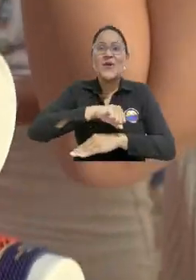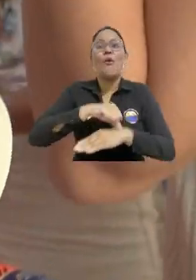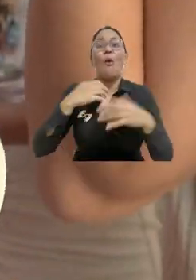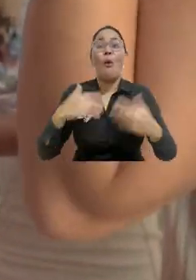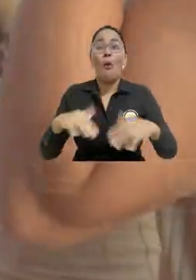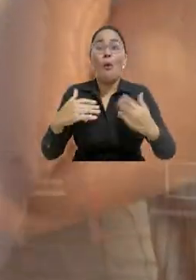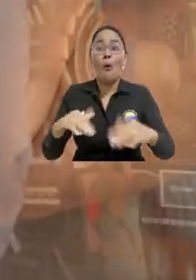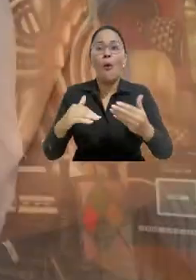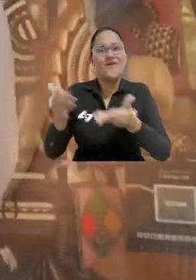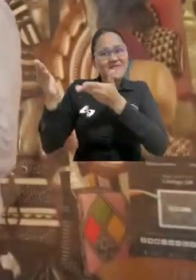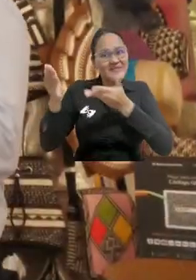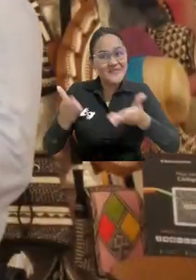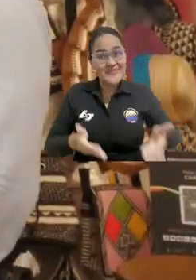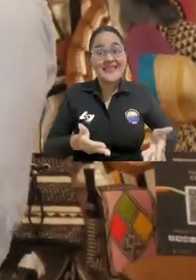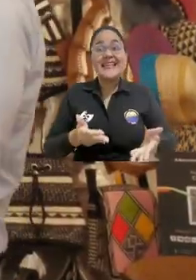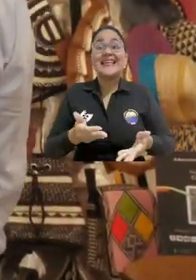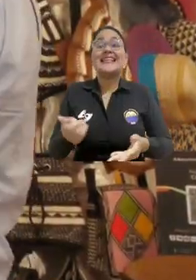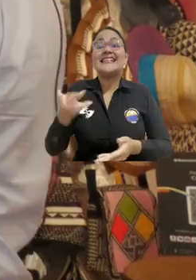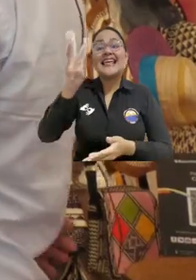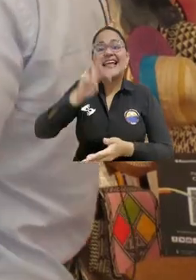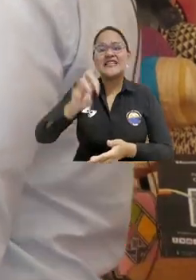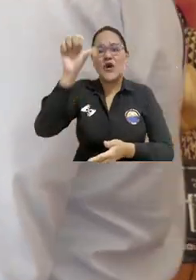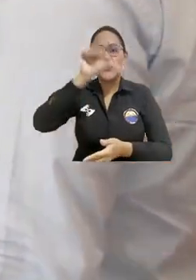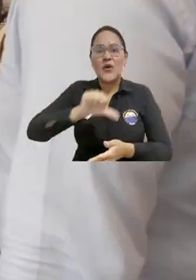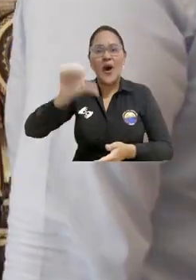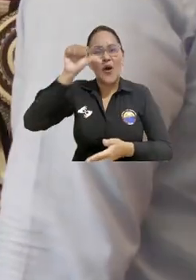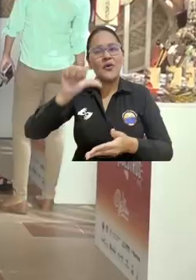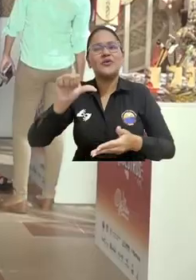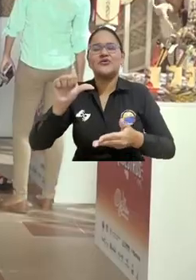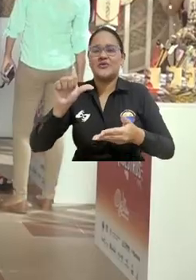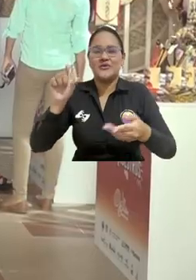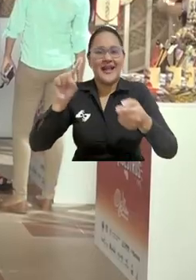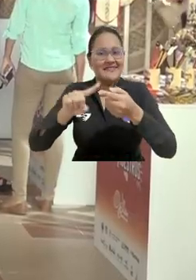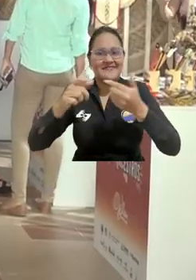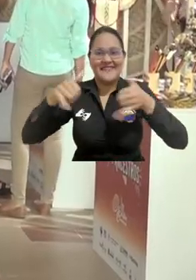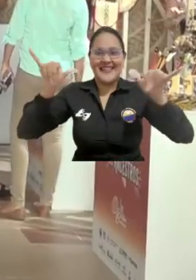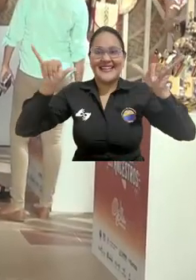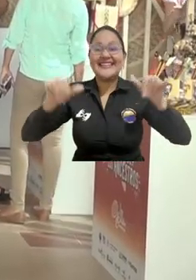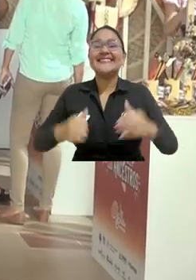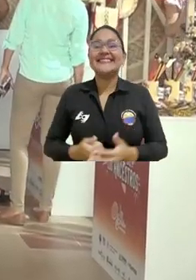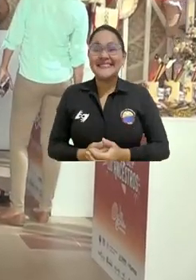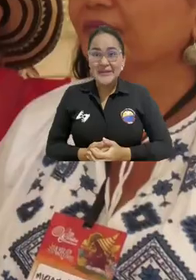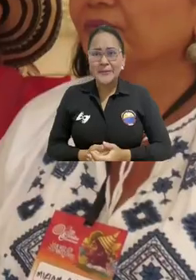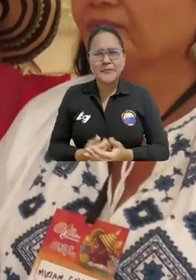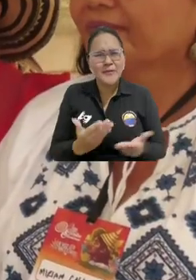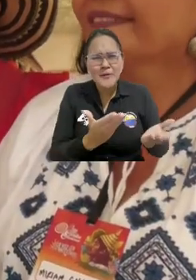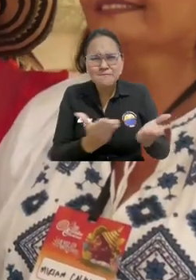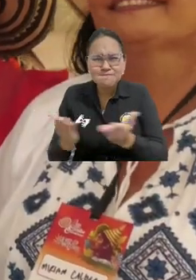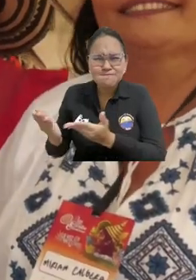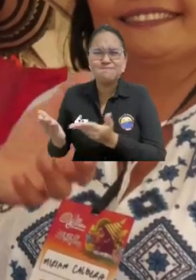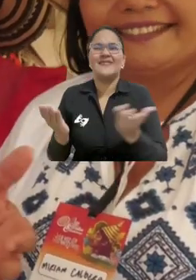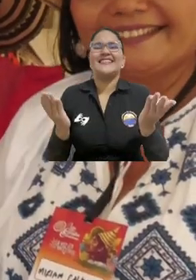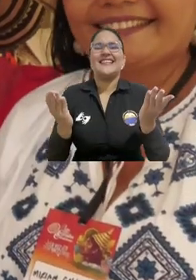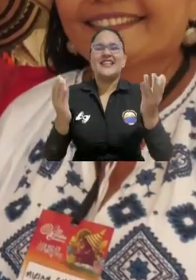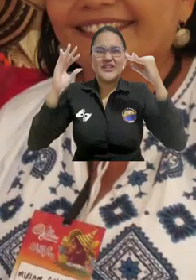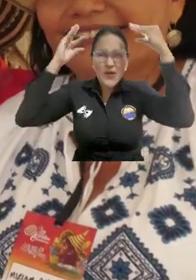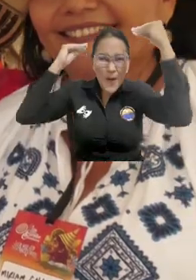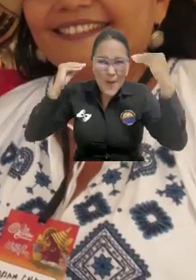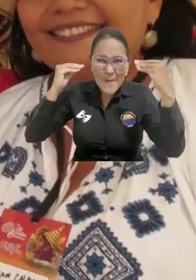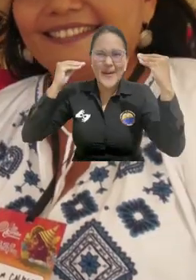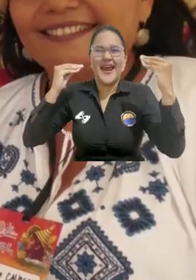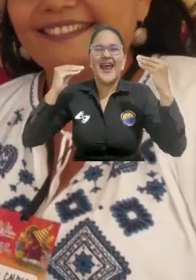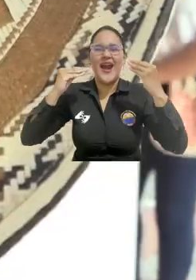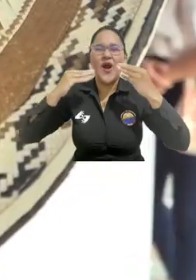el 18 de agosto viste de tradición el campus universitario. Estamos aquí rodeados de sombreros, de hamacas,